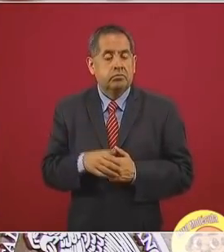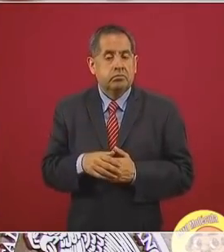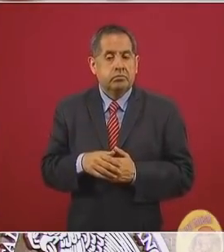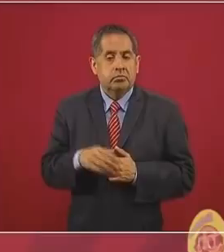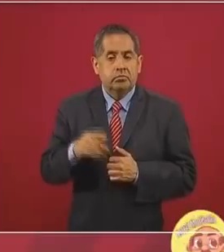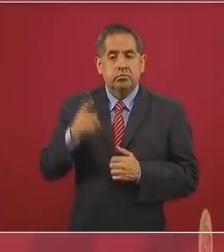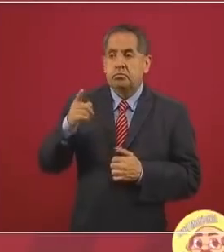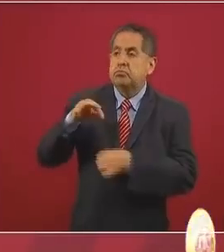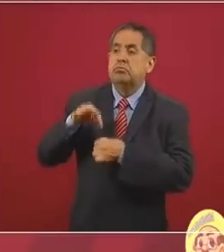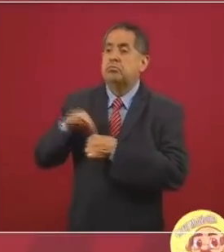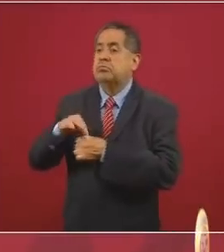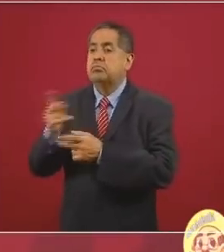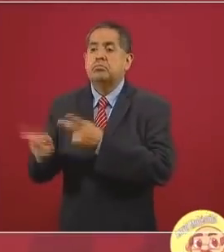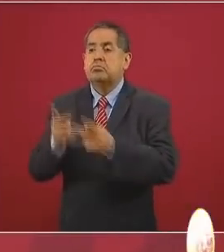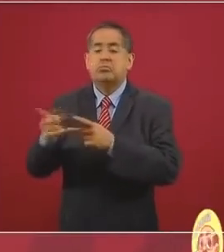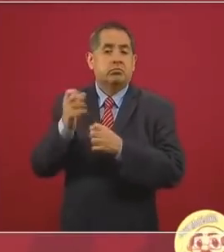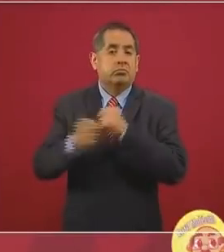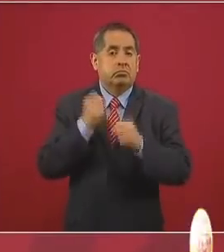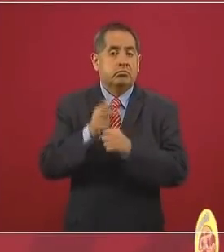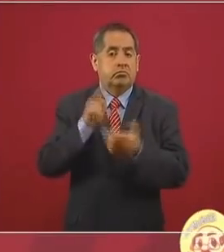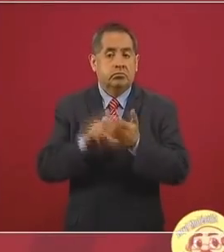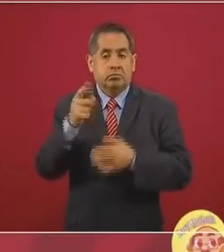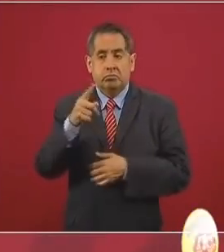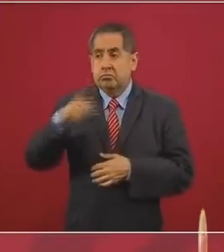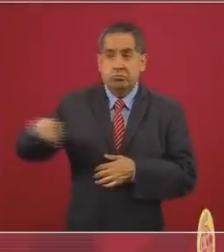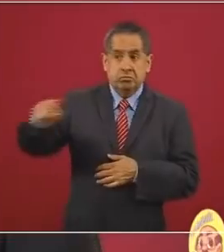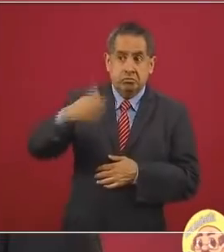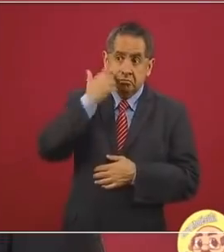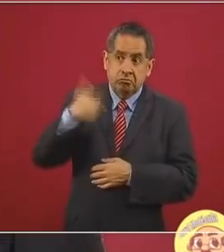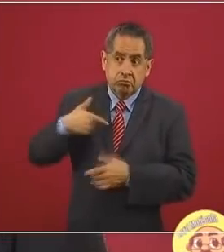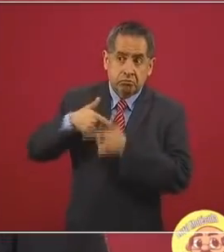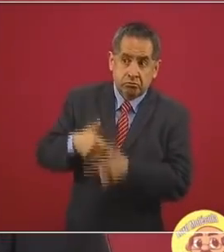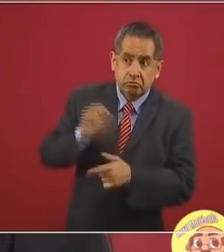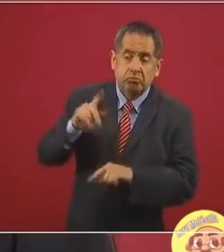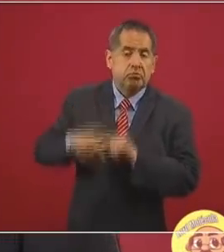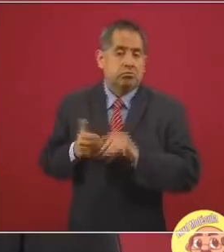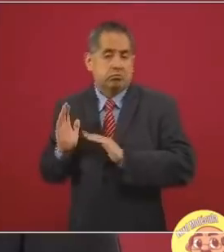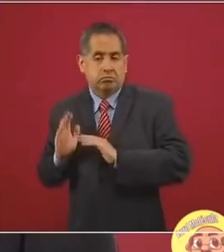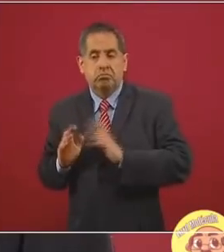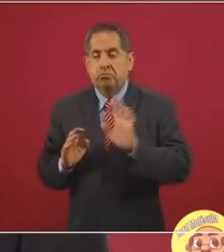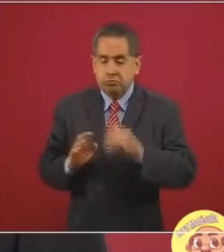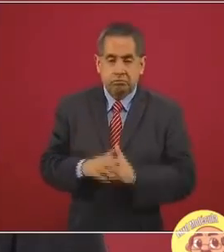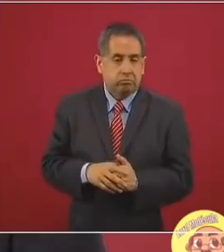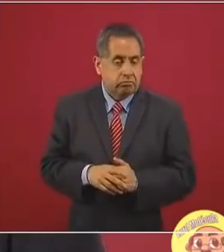la revocación del mandato en el 22. ¿Sí? Pero si